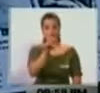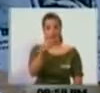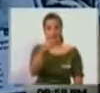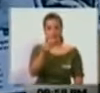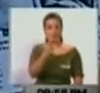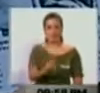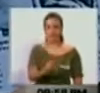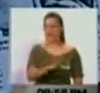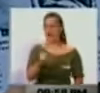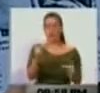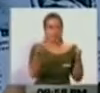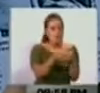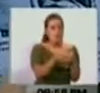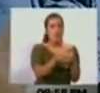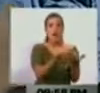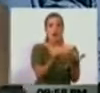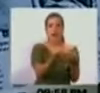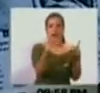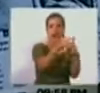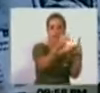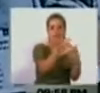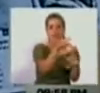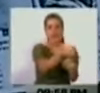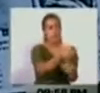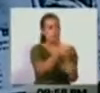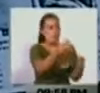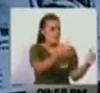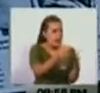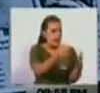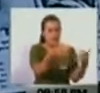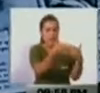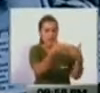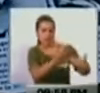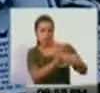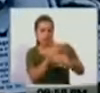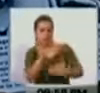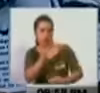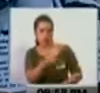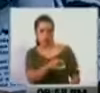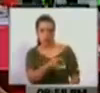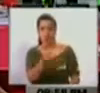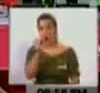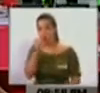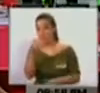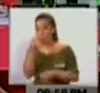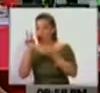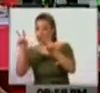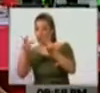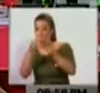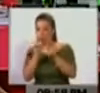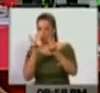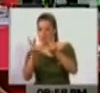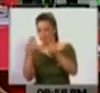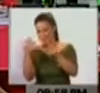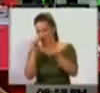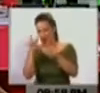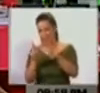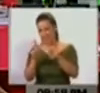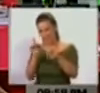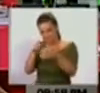orquestada por los Adecos. Dager era Copellano. Y había que atacarlo los Adecos, pues, que era la oposición en ese